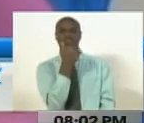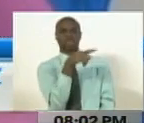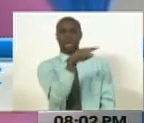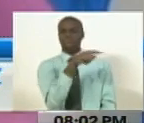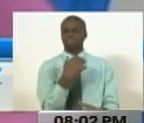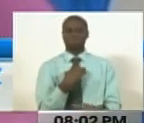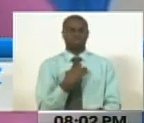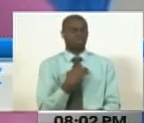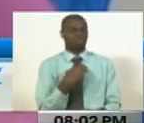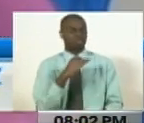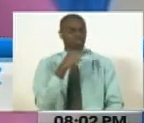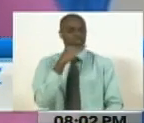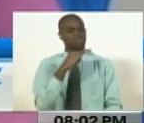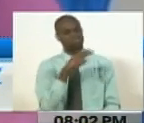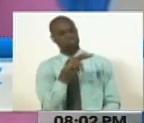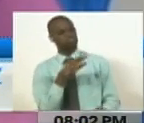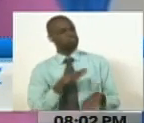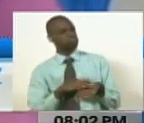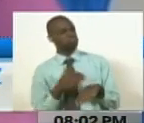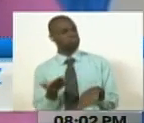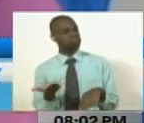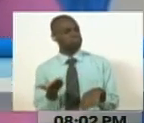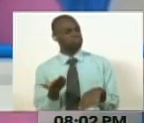molestado. Porque,